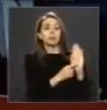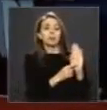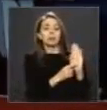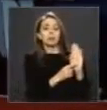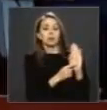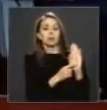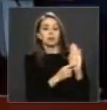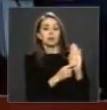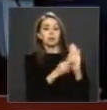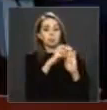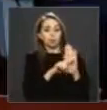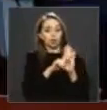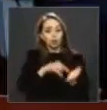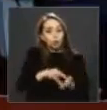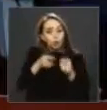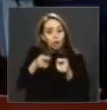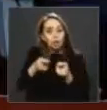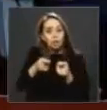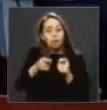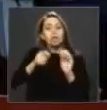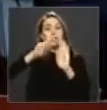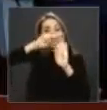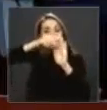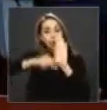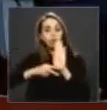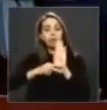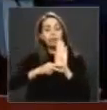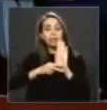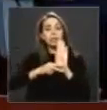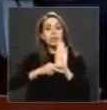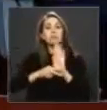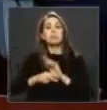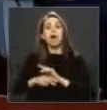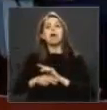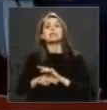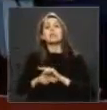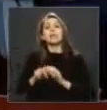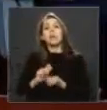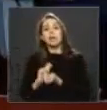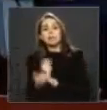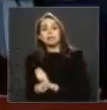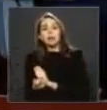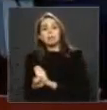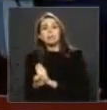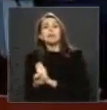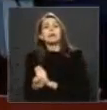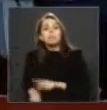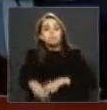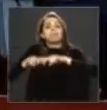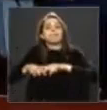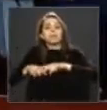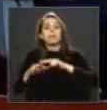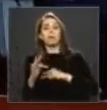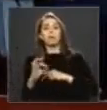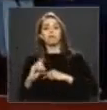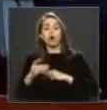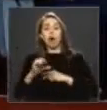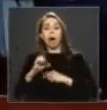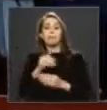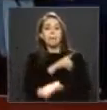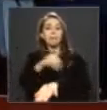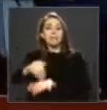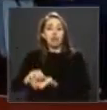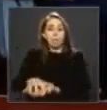las modificaciones necesarias para darle un nuevo impulso al FOGAPE, para que éste alcance a